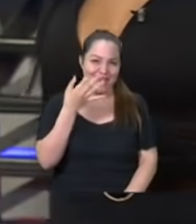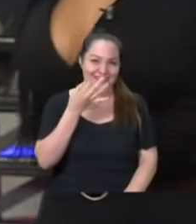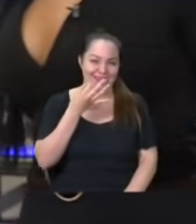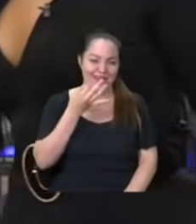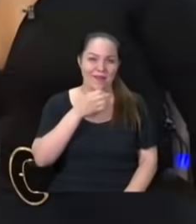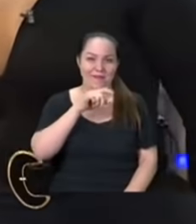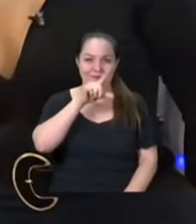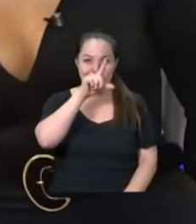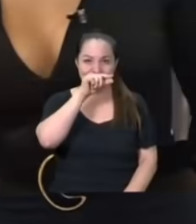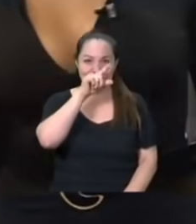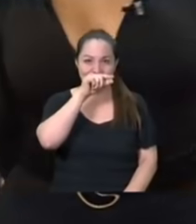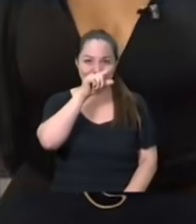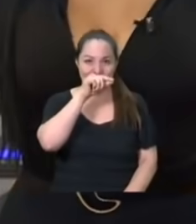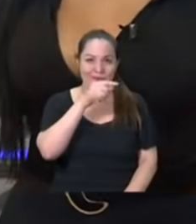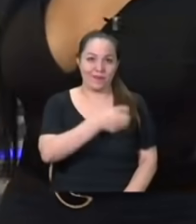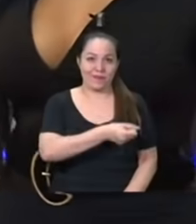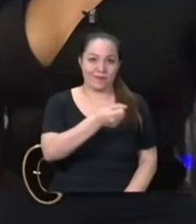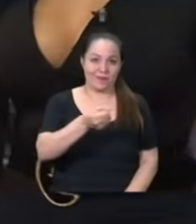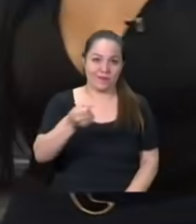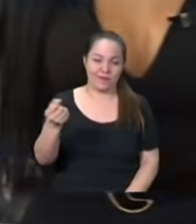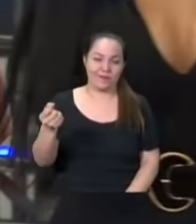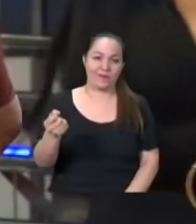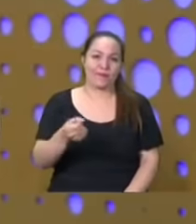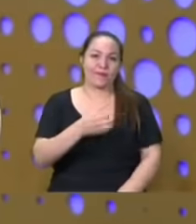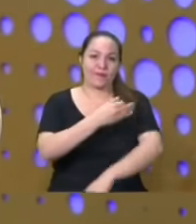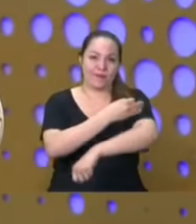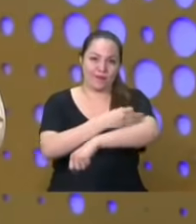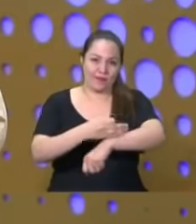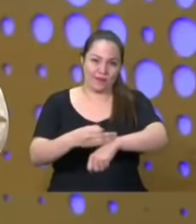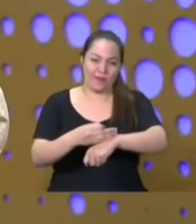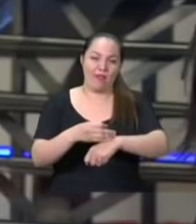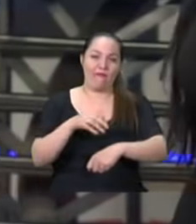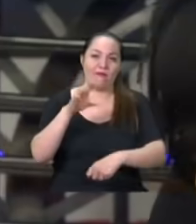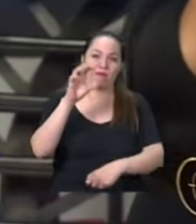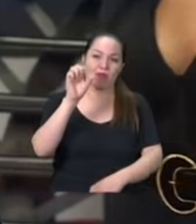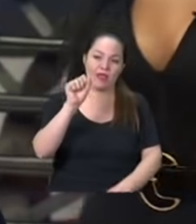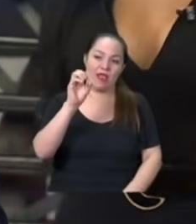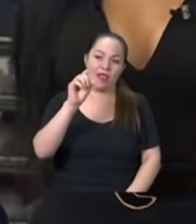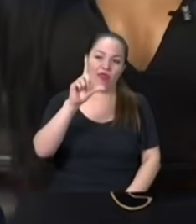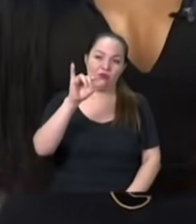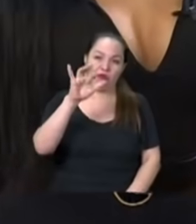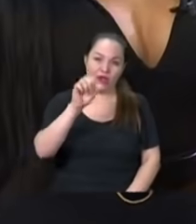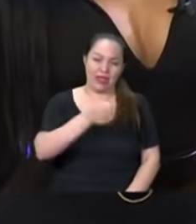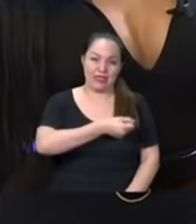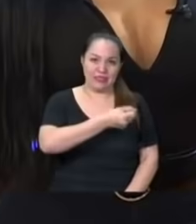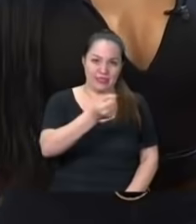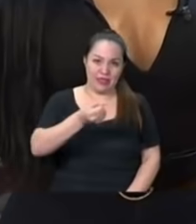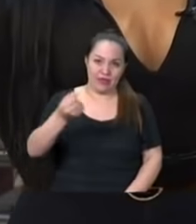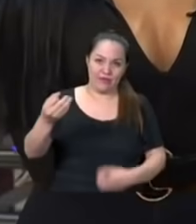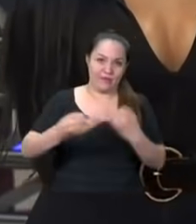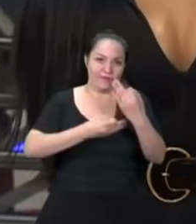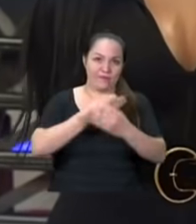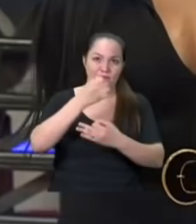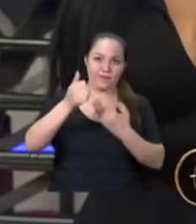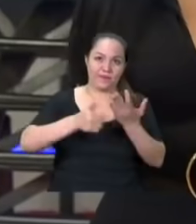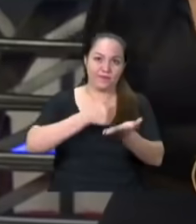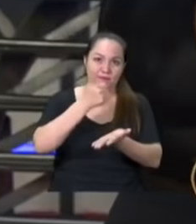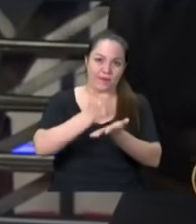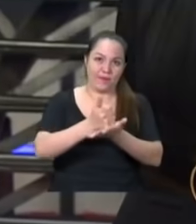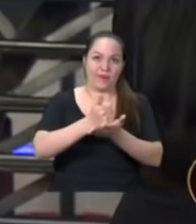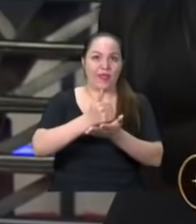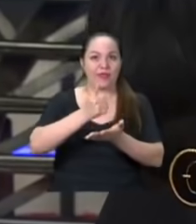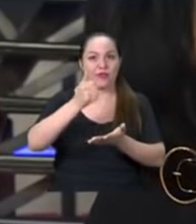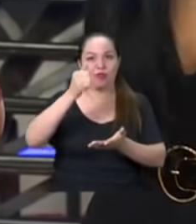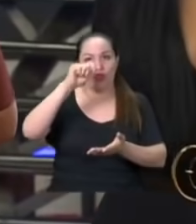Noé Solís, saludos a la familia de Anda Solís de la ciudad de Monterrey. Saludos a todos en la ciudad de Monterrey. Saludos a nuestra gran compañera